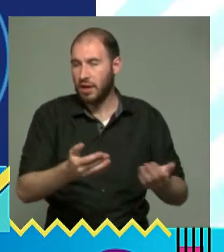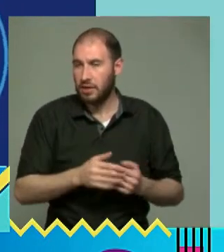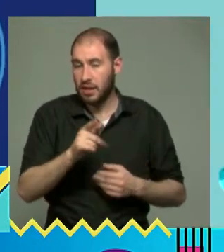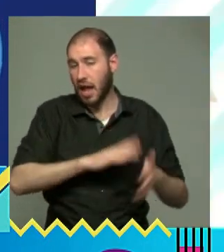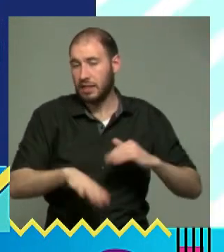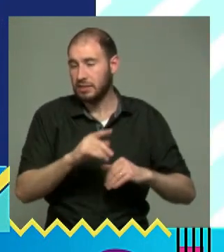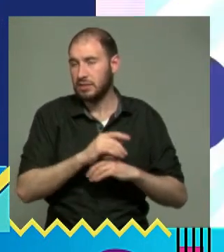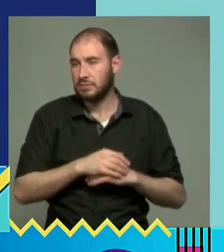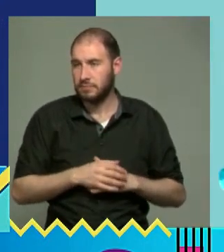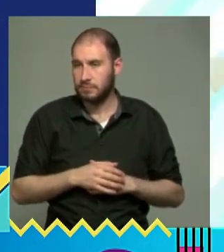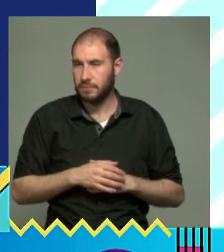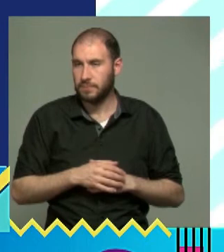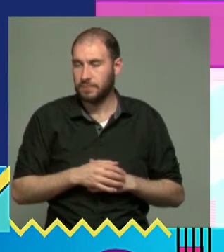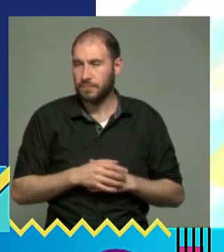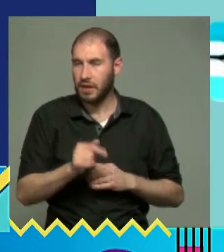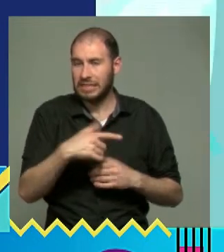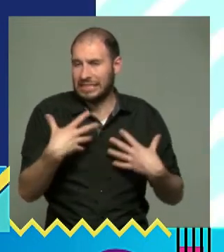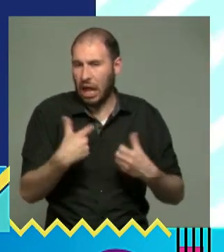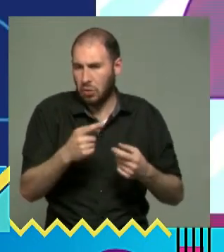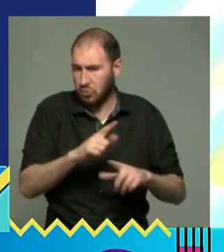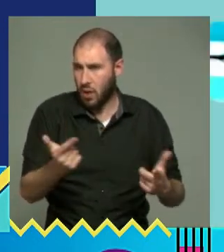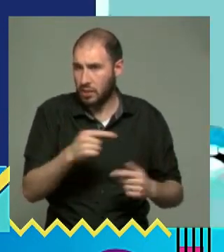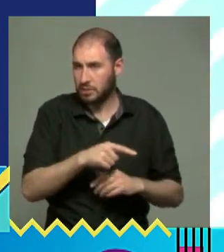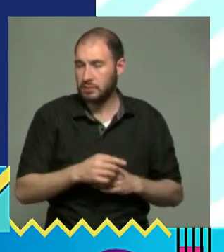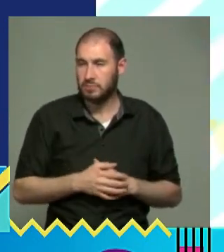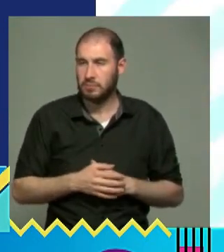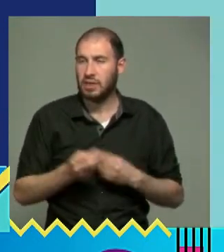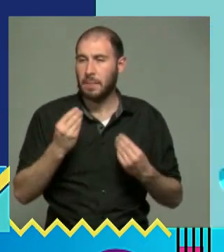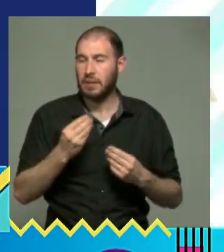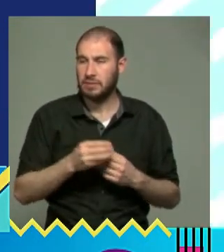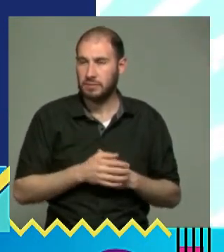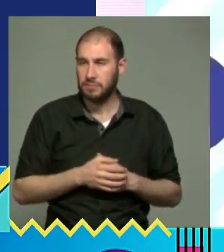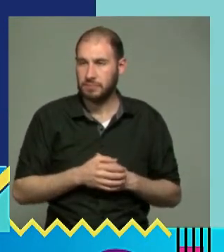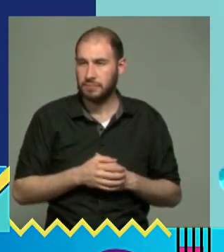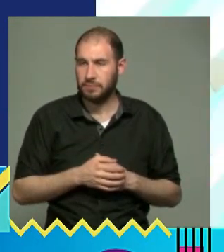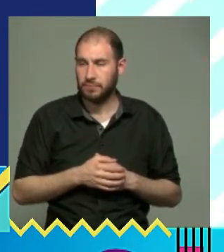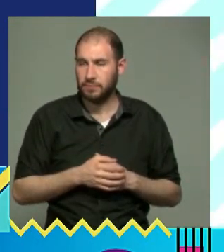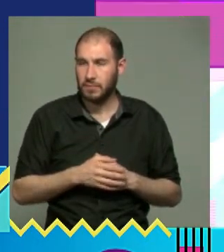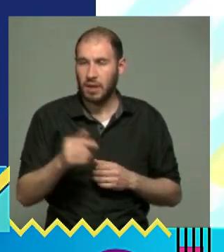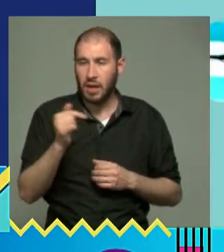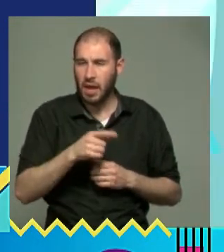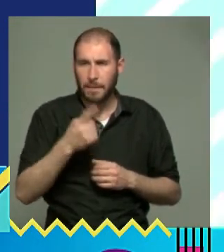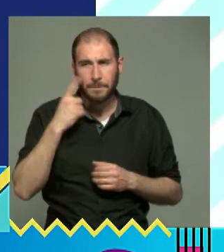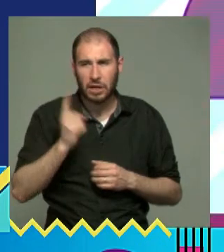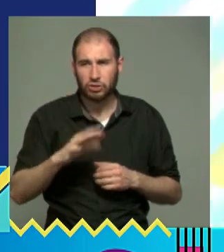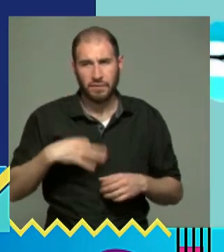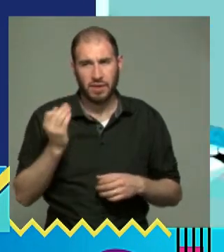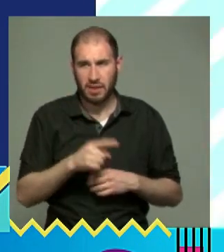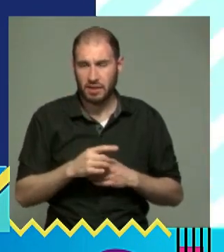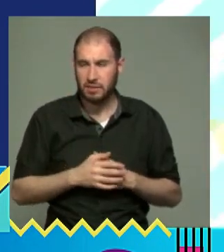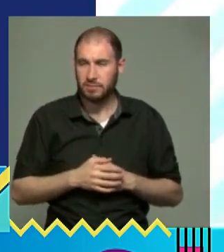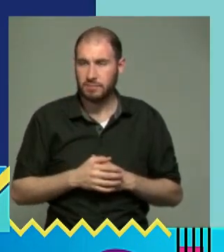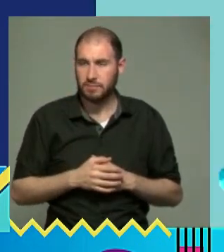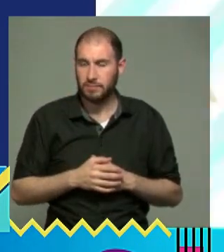lo hacen en condiciones de salubridad y por lo tanto corre graves riesgos su vida y